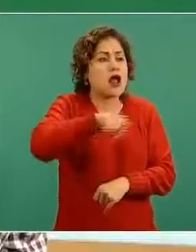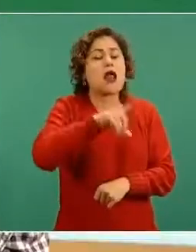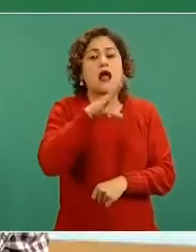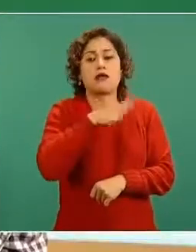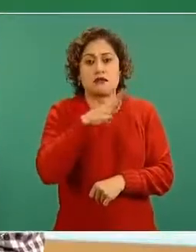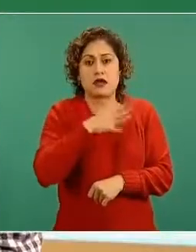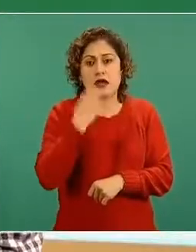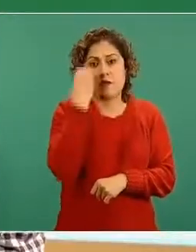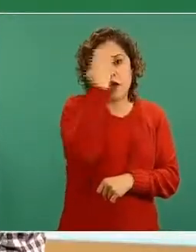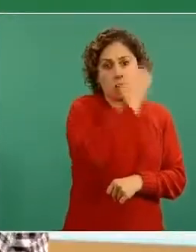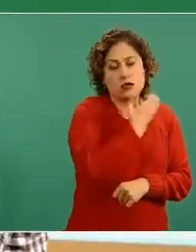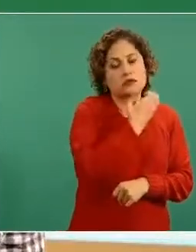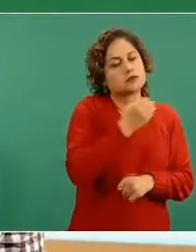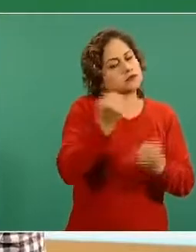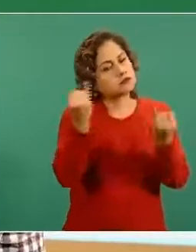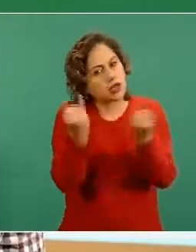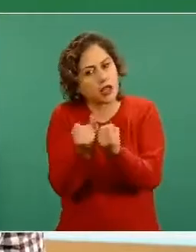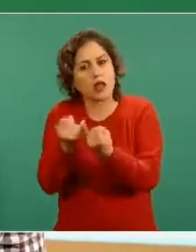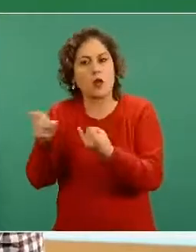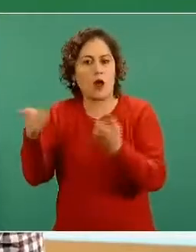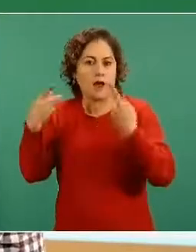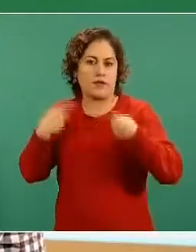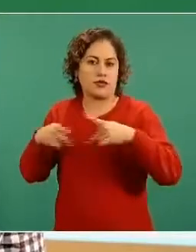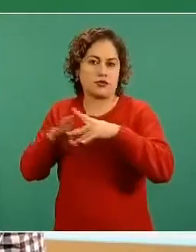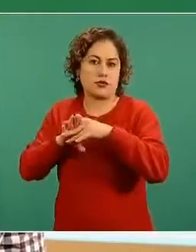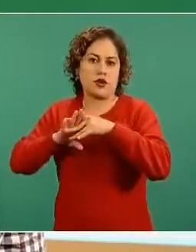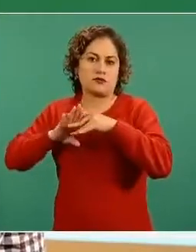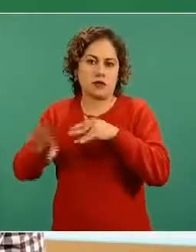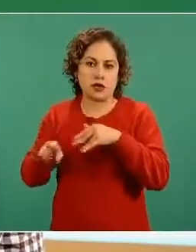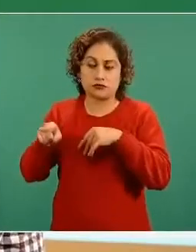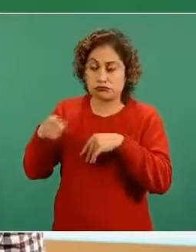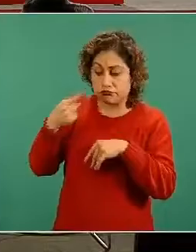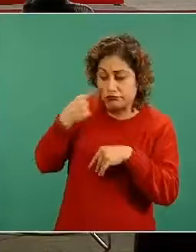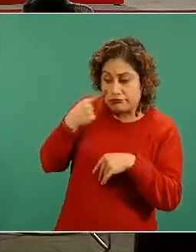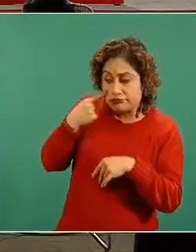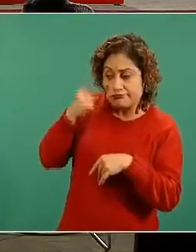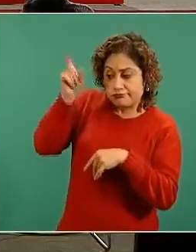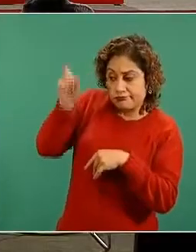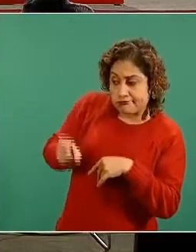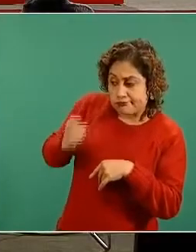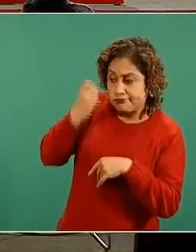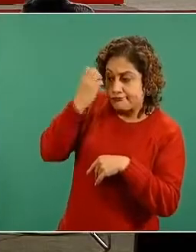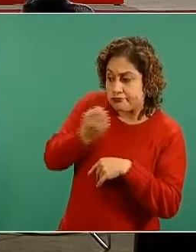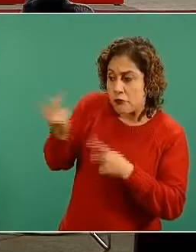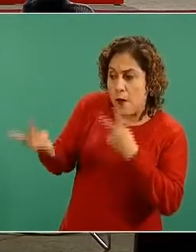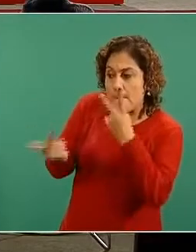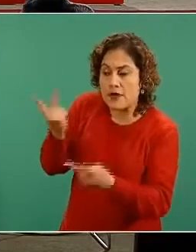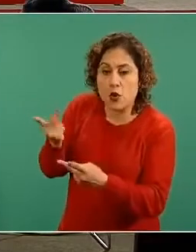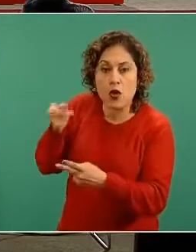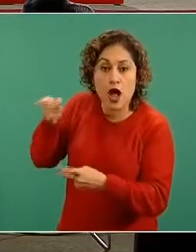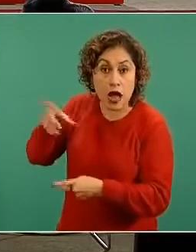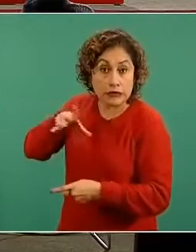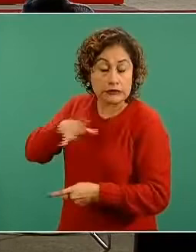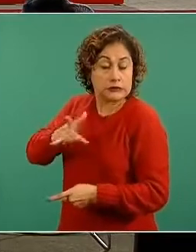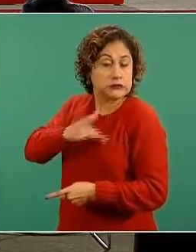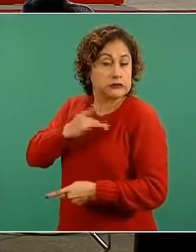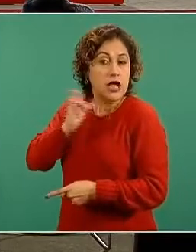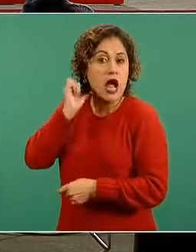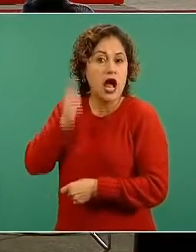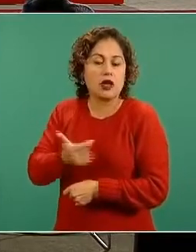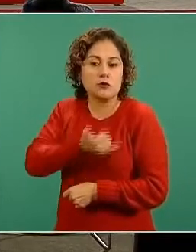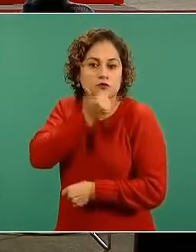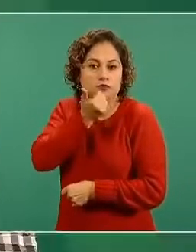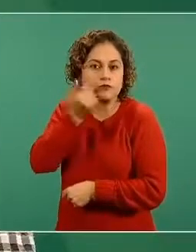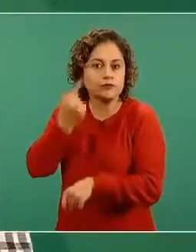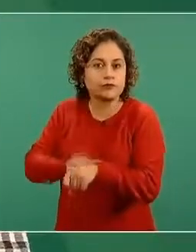si son casos sospechosos se realizan las pruebas diagnósticas. Y se les brinda también información para